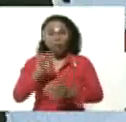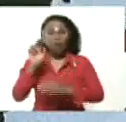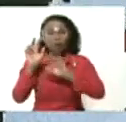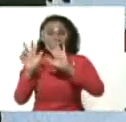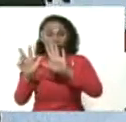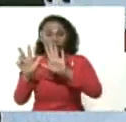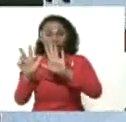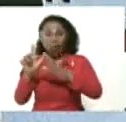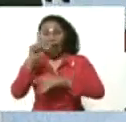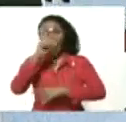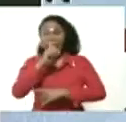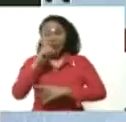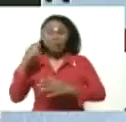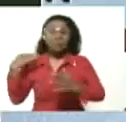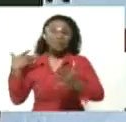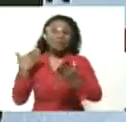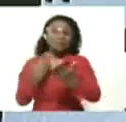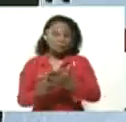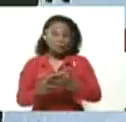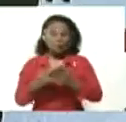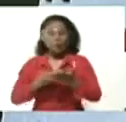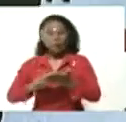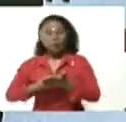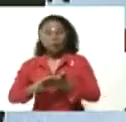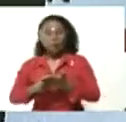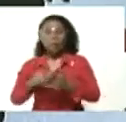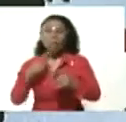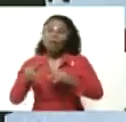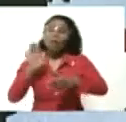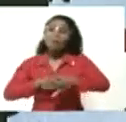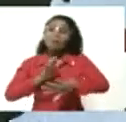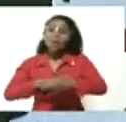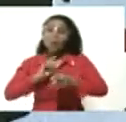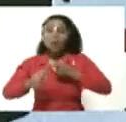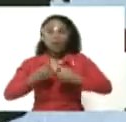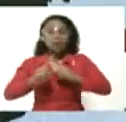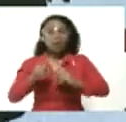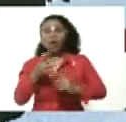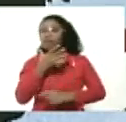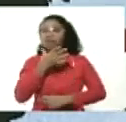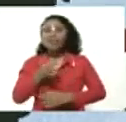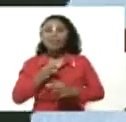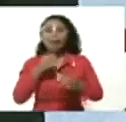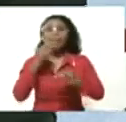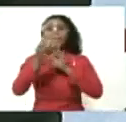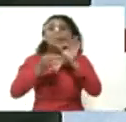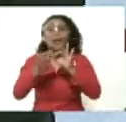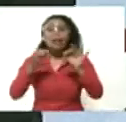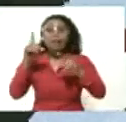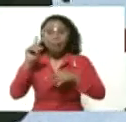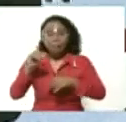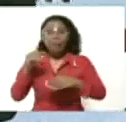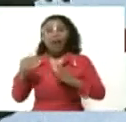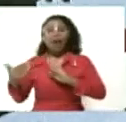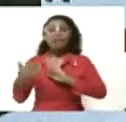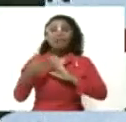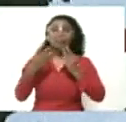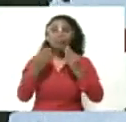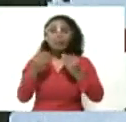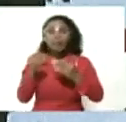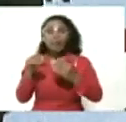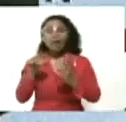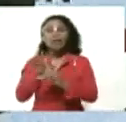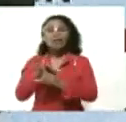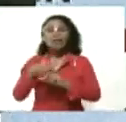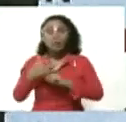años recuperarnos. Pero están pasando cosas que no son fáciles de explicar y que tienen que ver también con la situación en Venezuela. En la privilegiada Europa, como